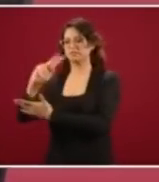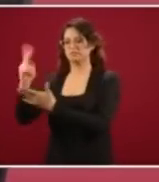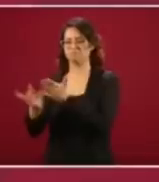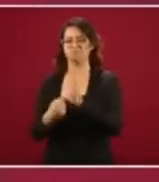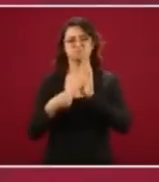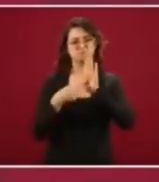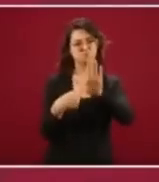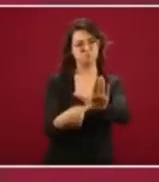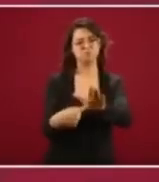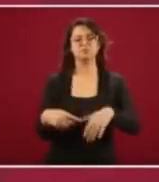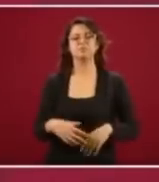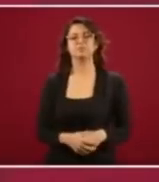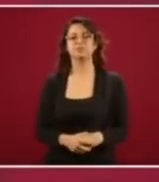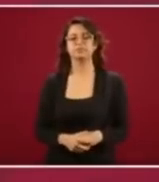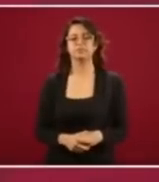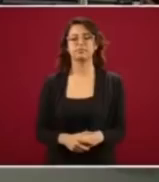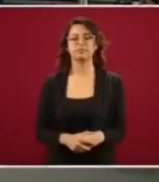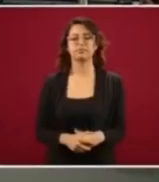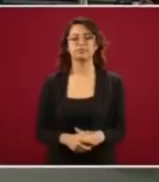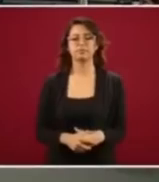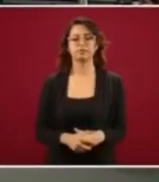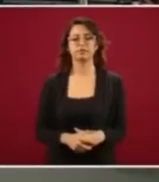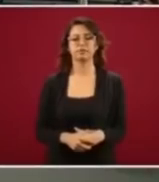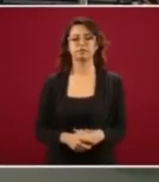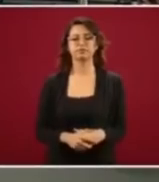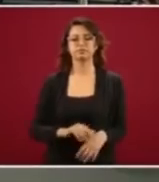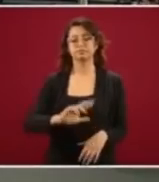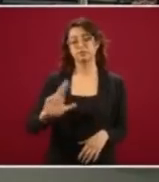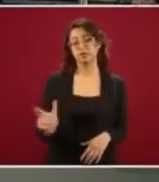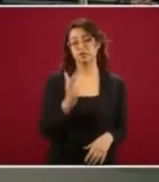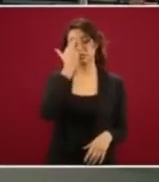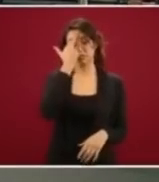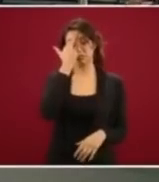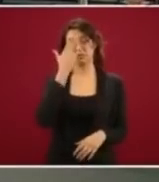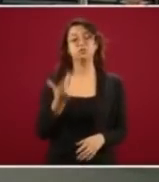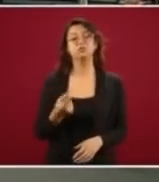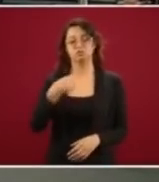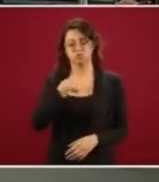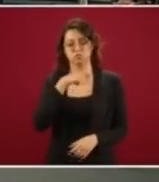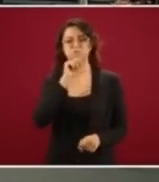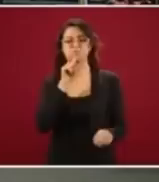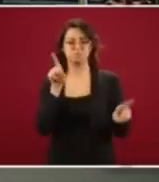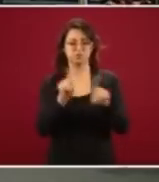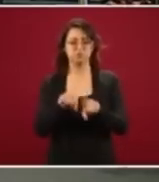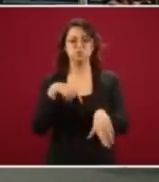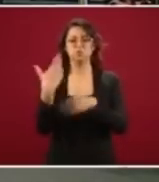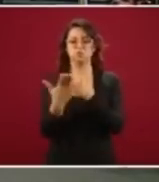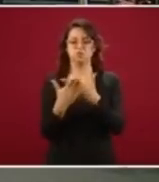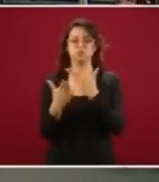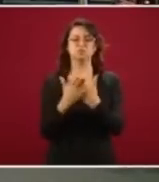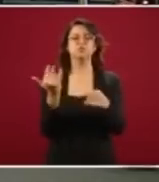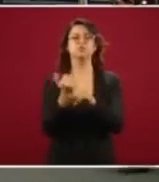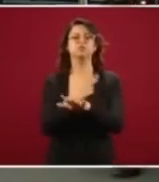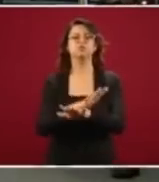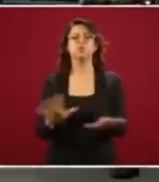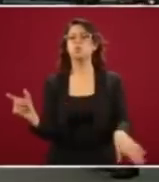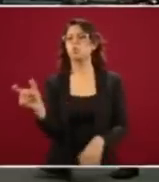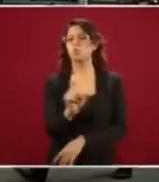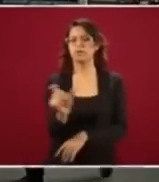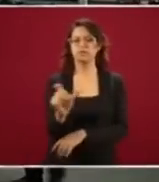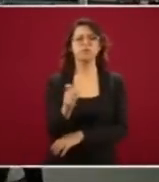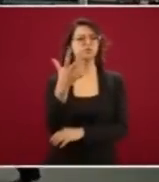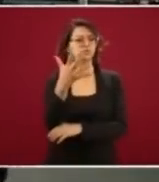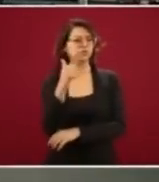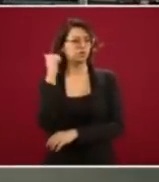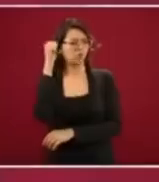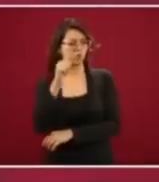Acuérdense que también yo voy a informarles el día 5 de abril, voy